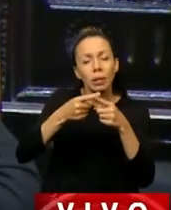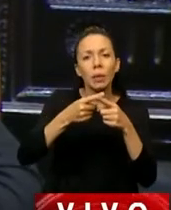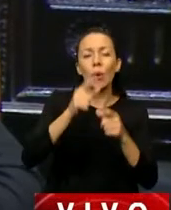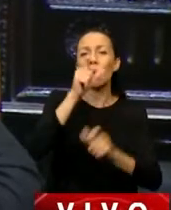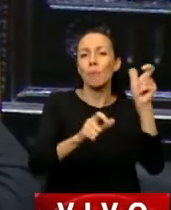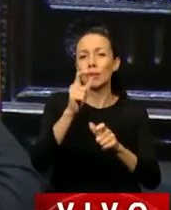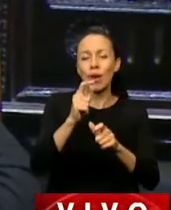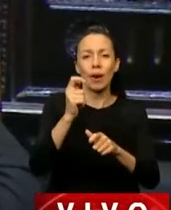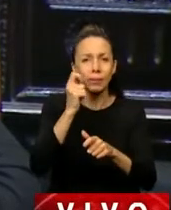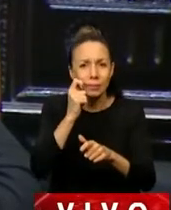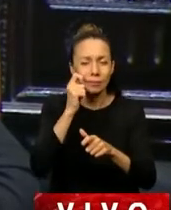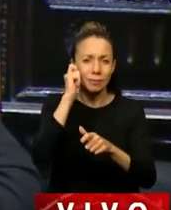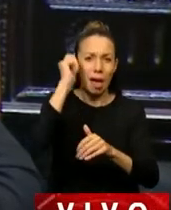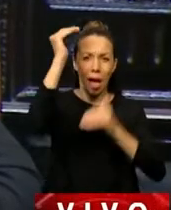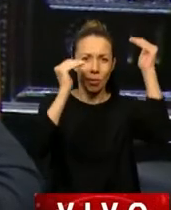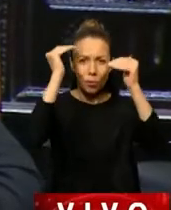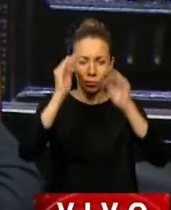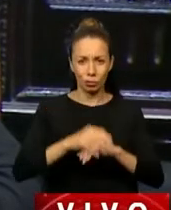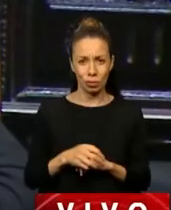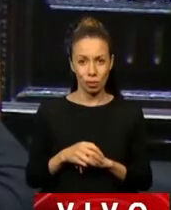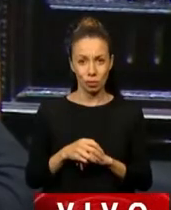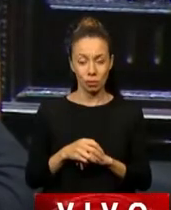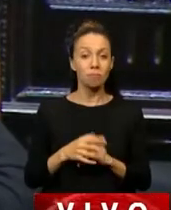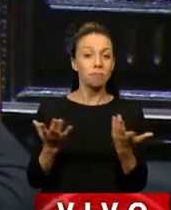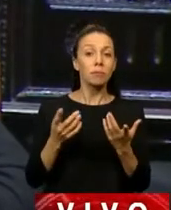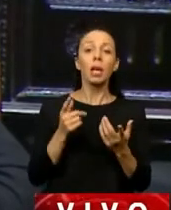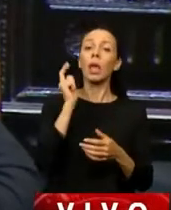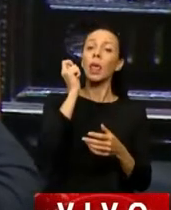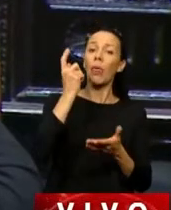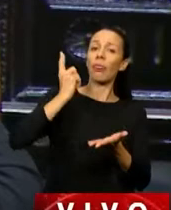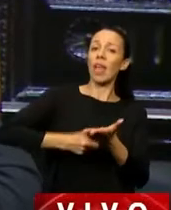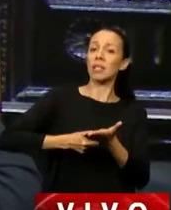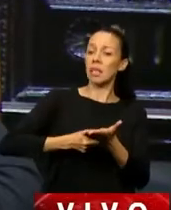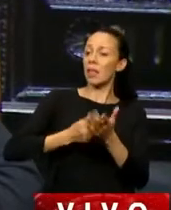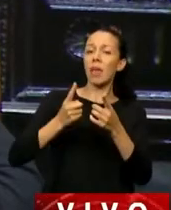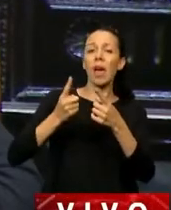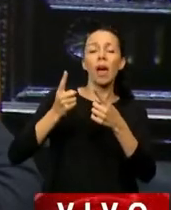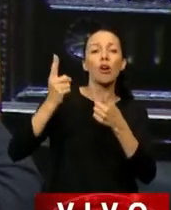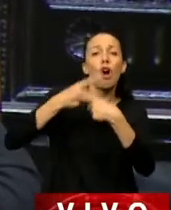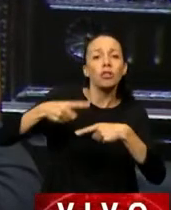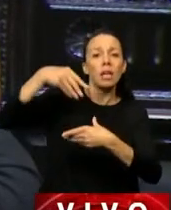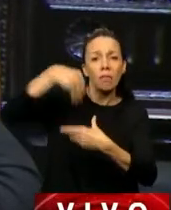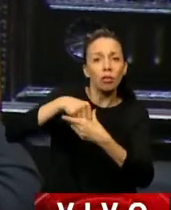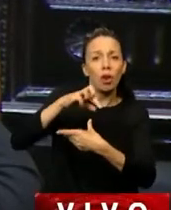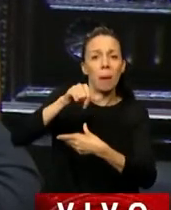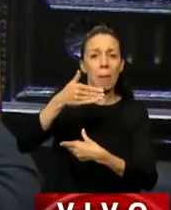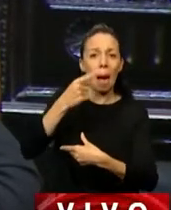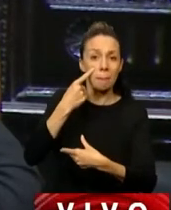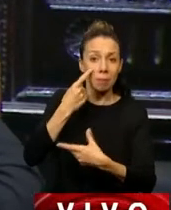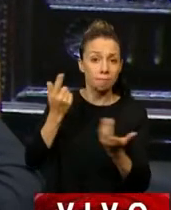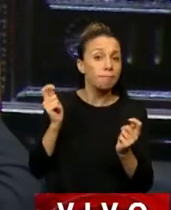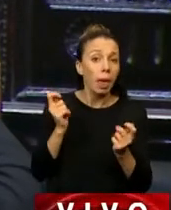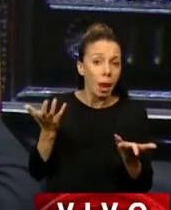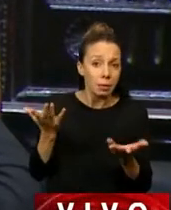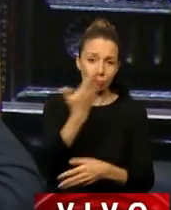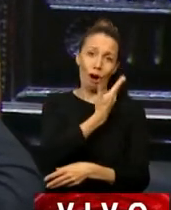indirectamente, por supuesto, a quien decide tomar y avalar las decisiones que dentro del PAMI se toman en consideración, es decir, al Gobierno